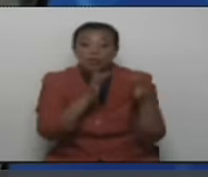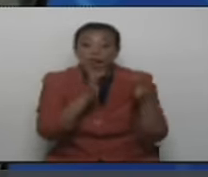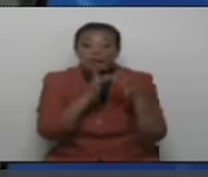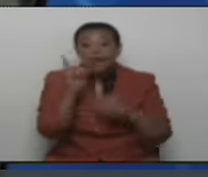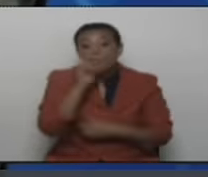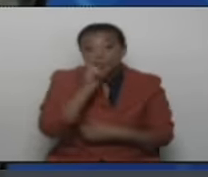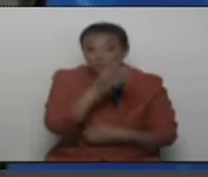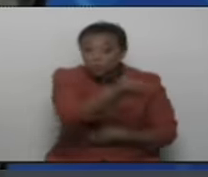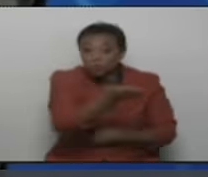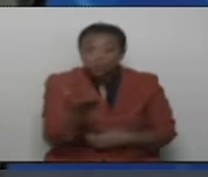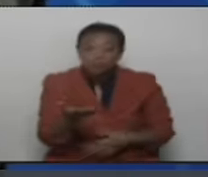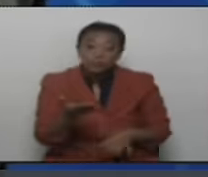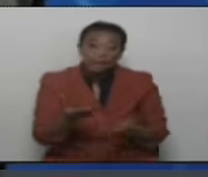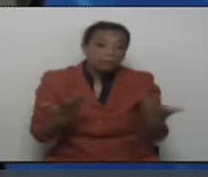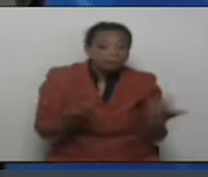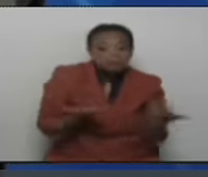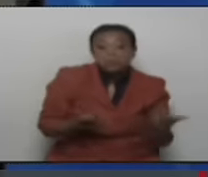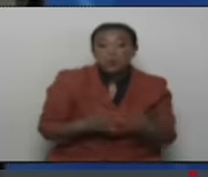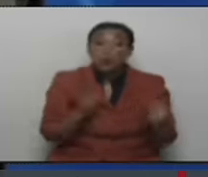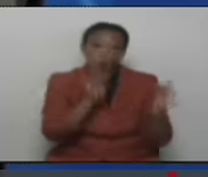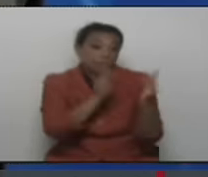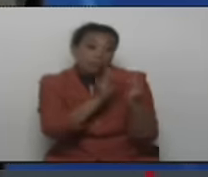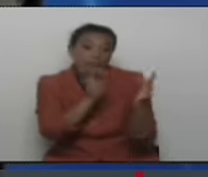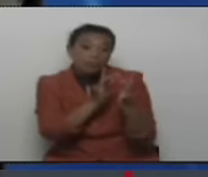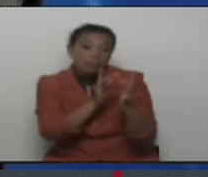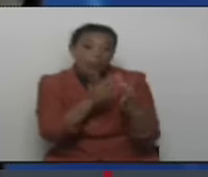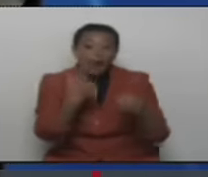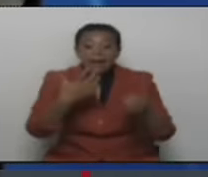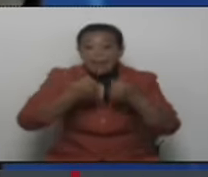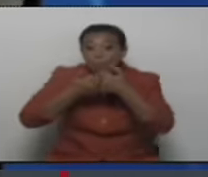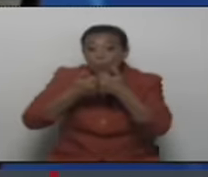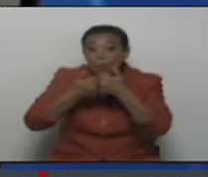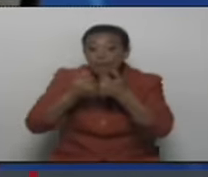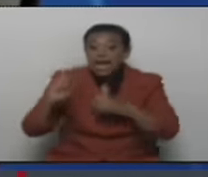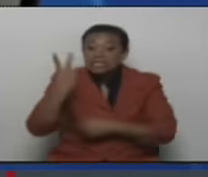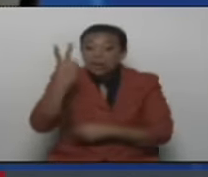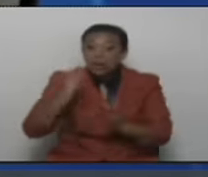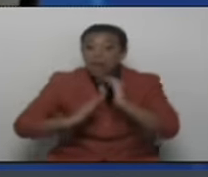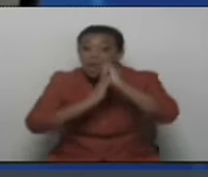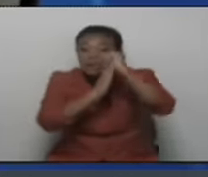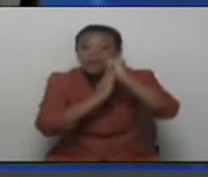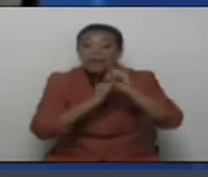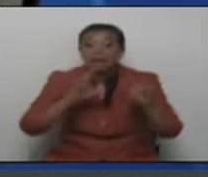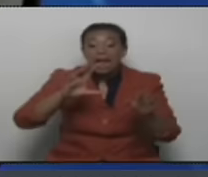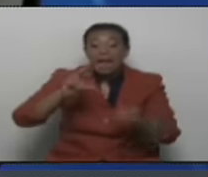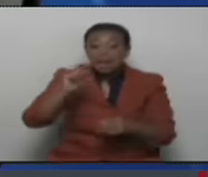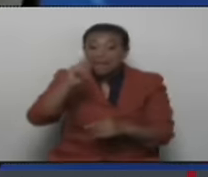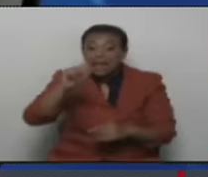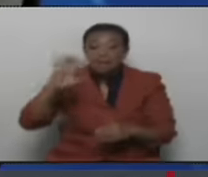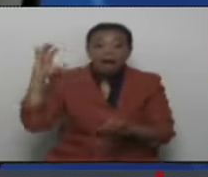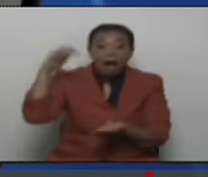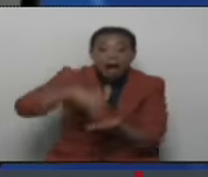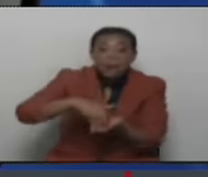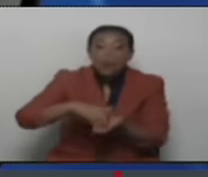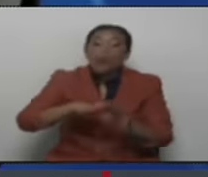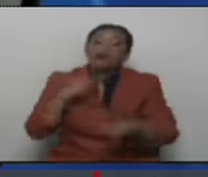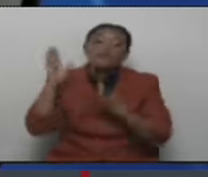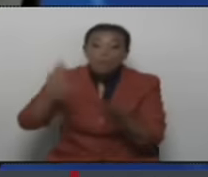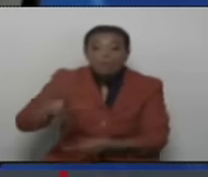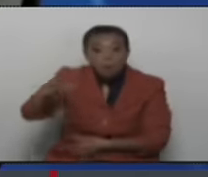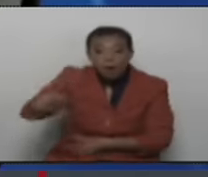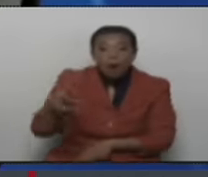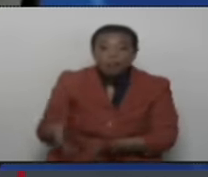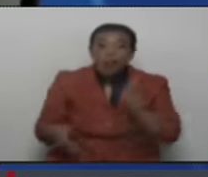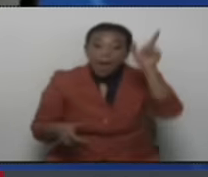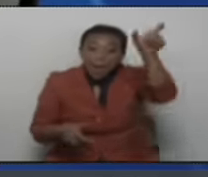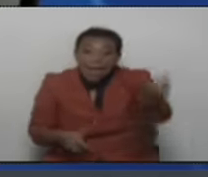prostituta, prepago, que fue la pareja del segundo al mando del tren de Aragua, que fue asesinado a su vez, y ella